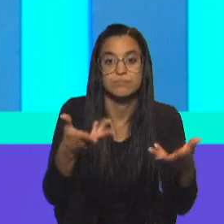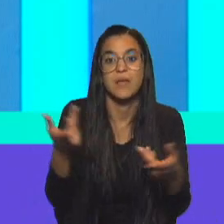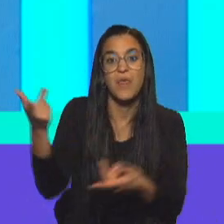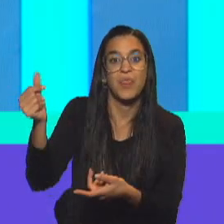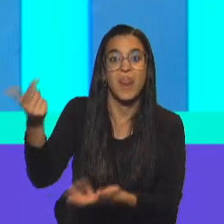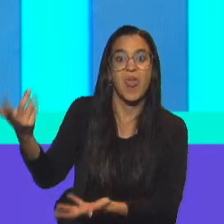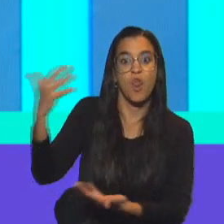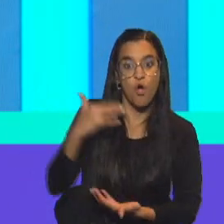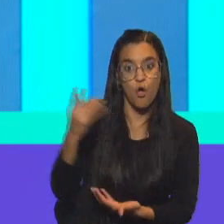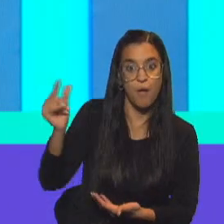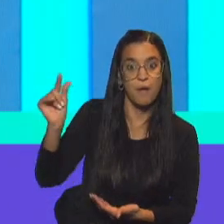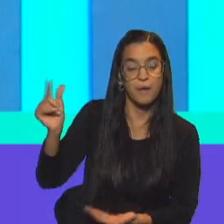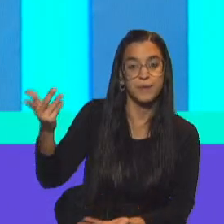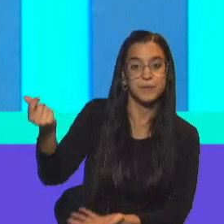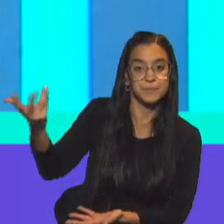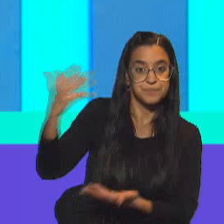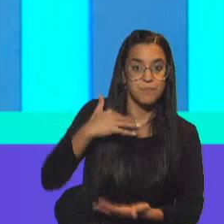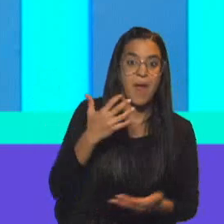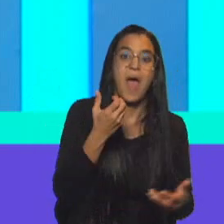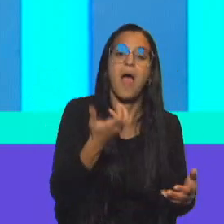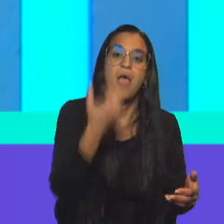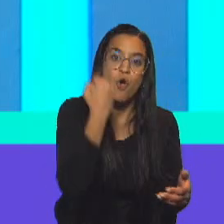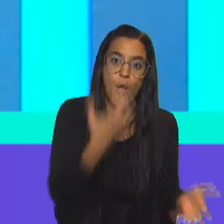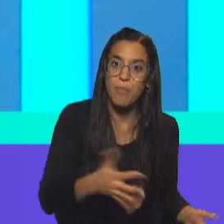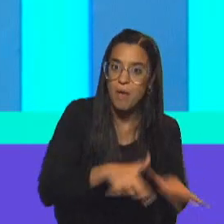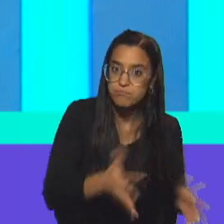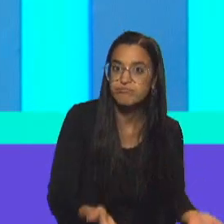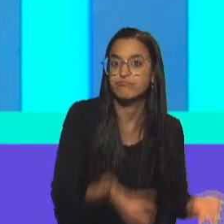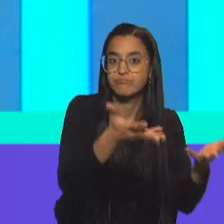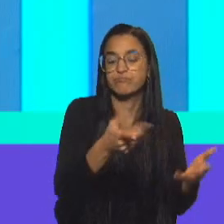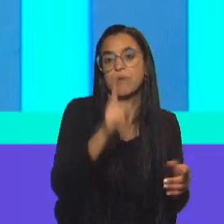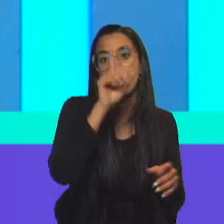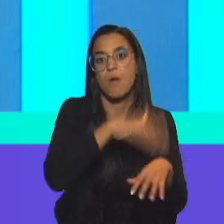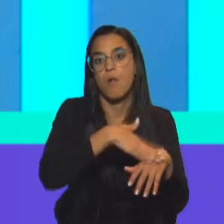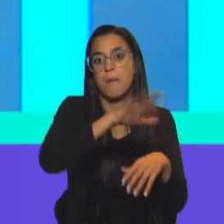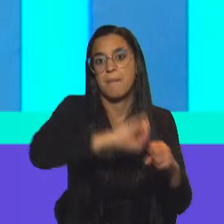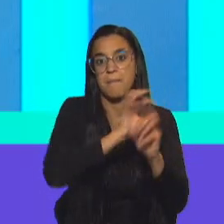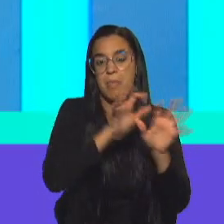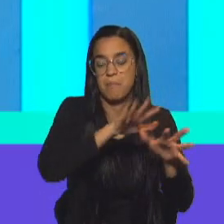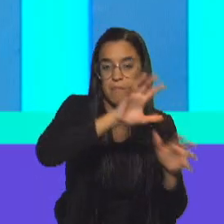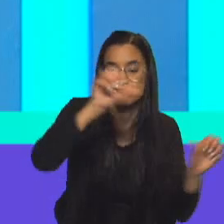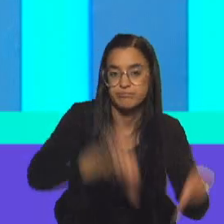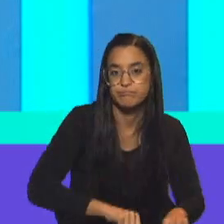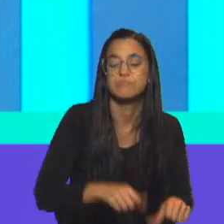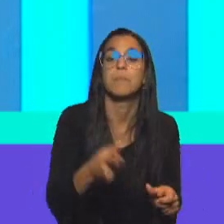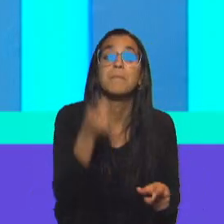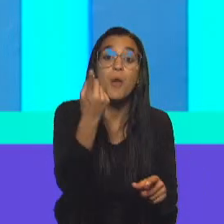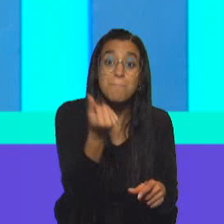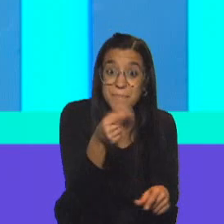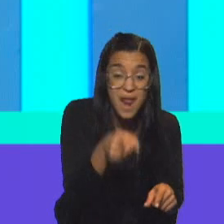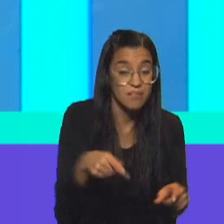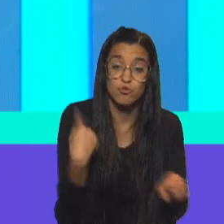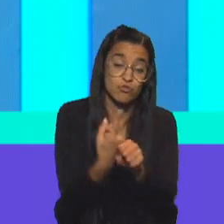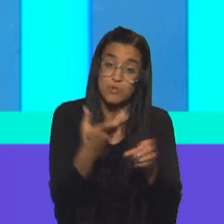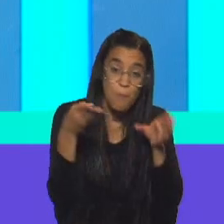para la reactivación económica de la que provocó la pandemia no ahora ese dinero no se va a